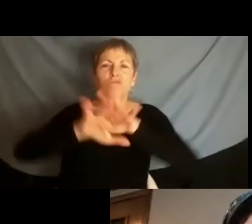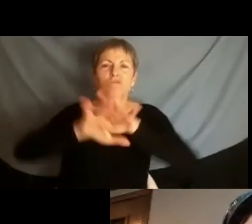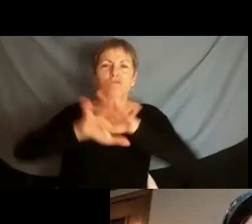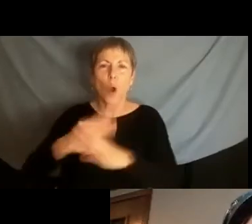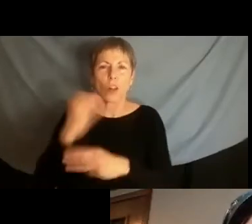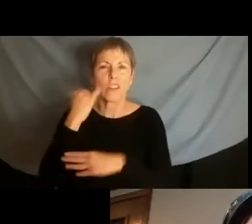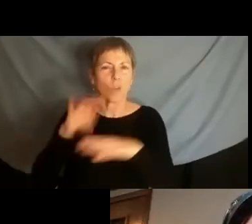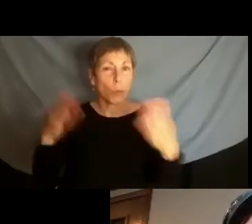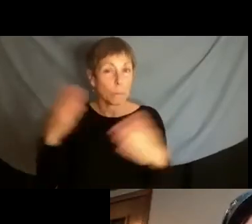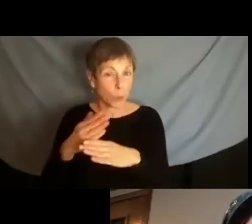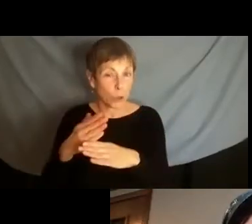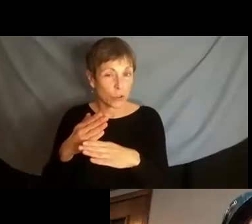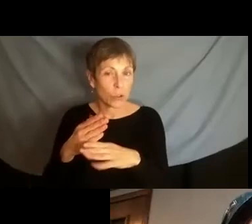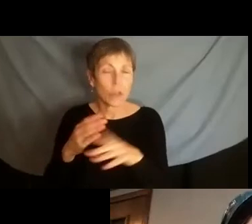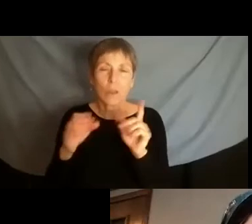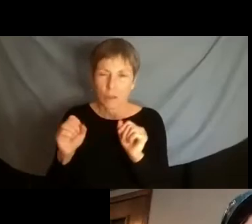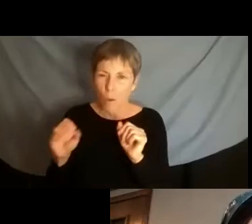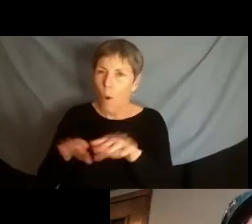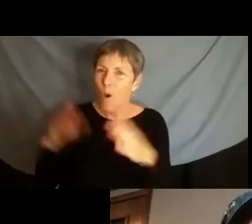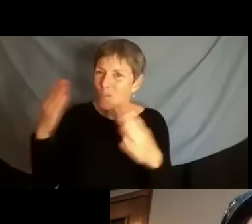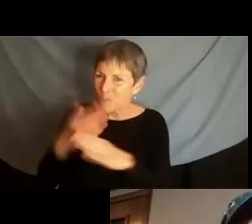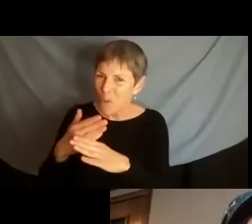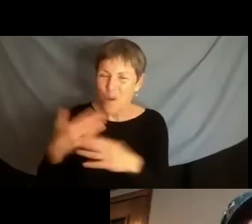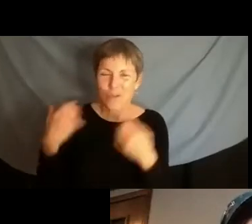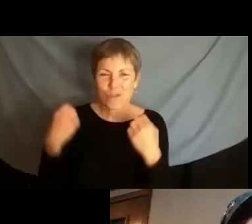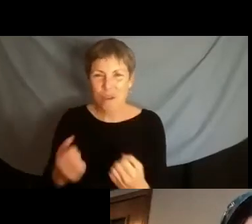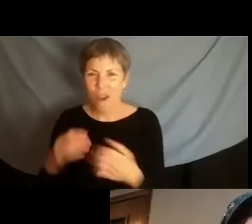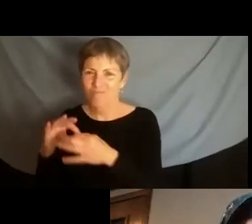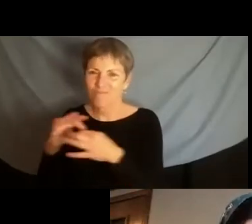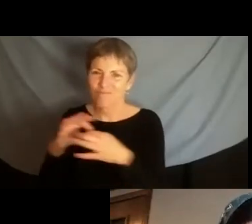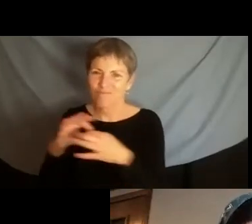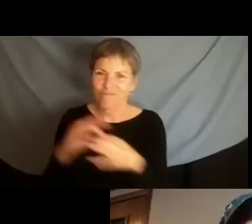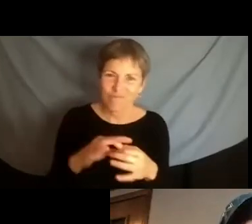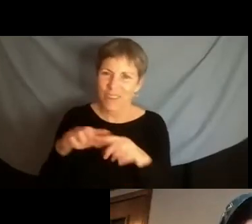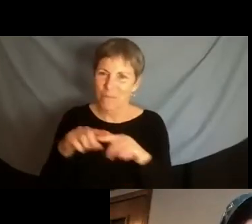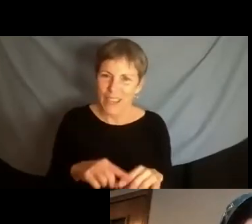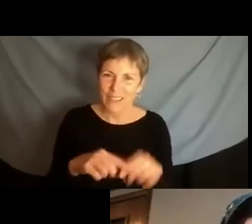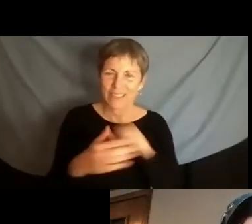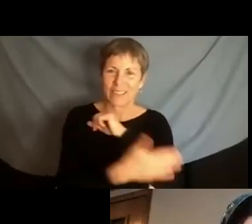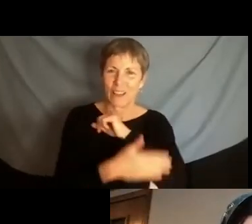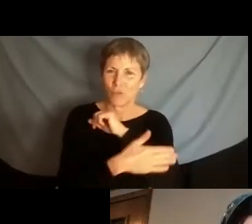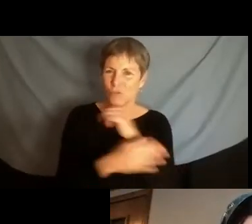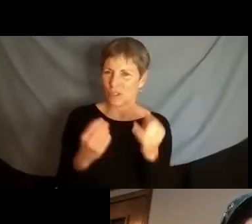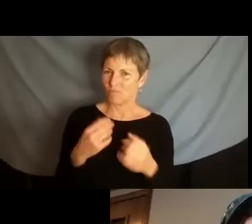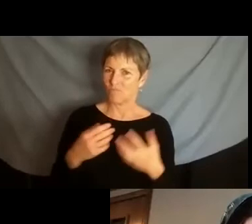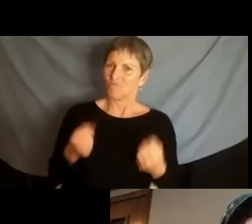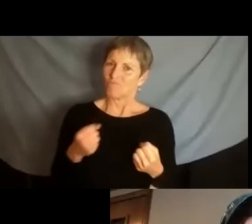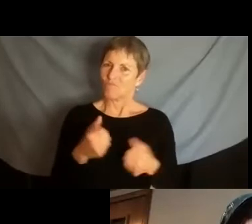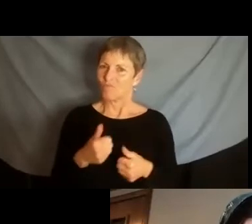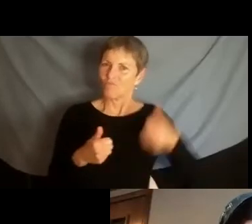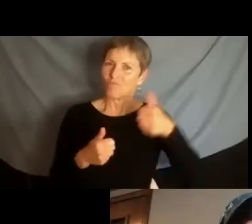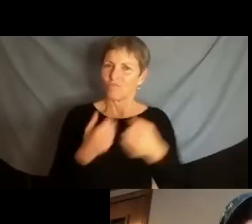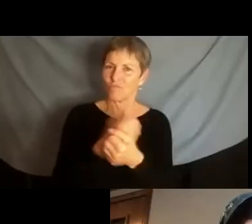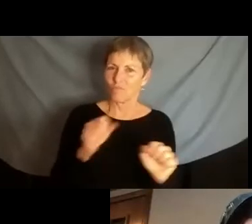y hegemonía sobre el mundo? Entonces, esa política de fronteras abiertas está completamente atado con la